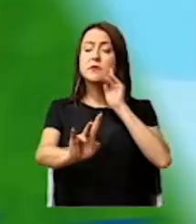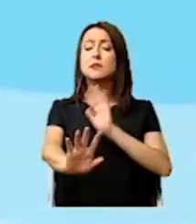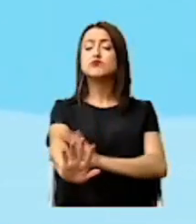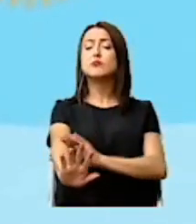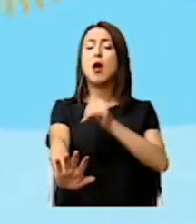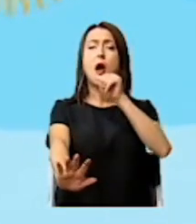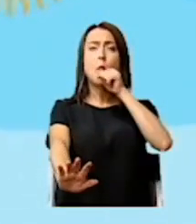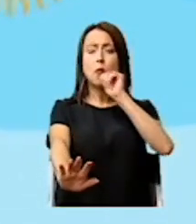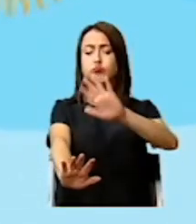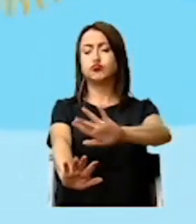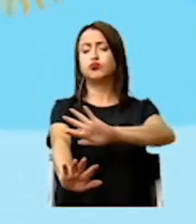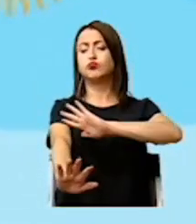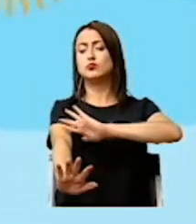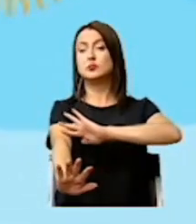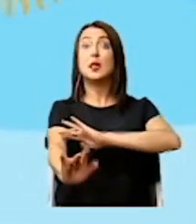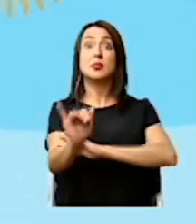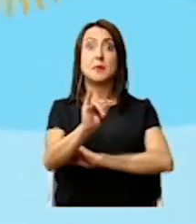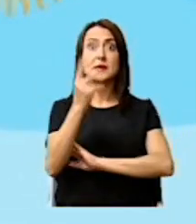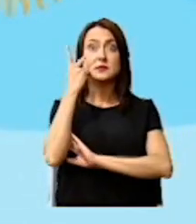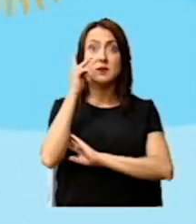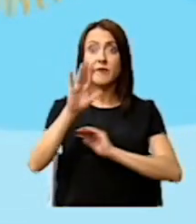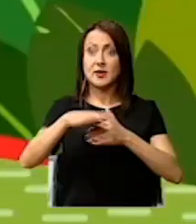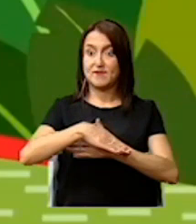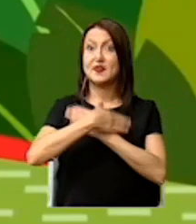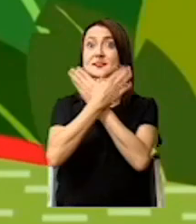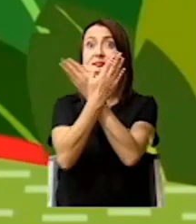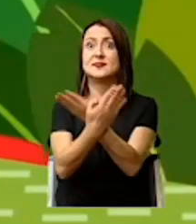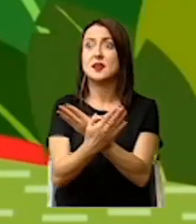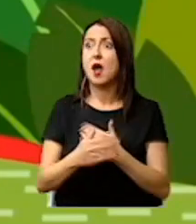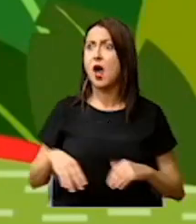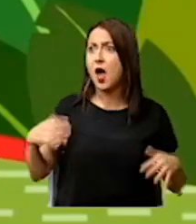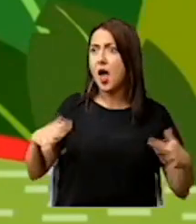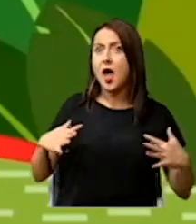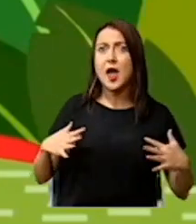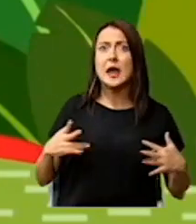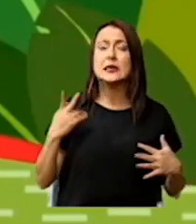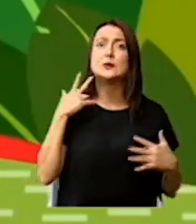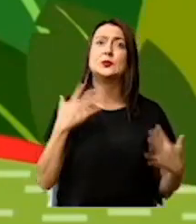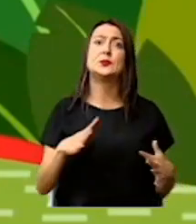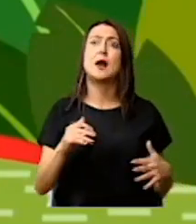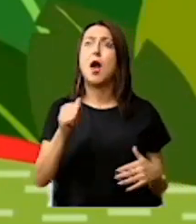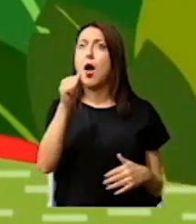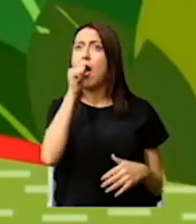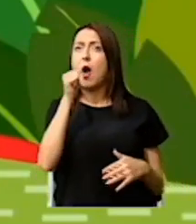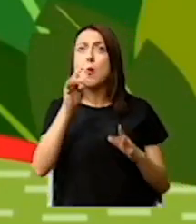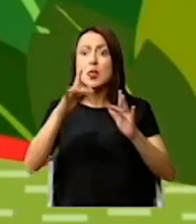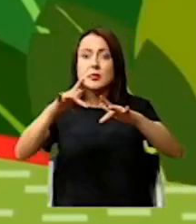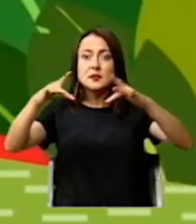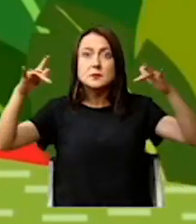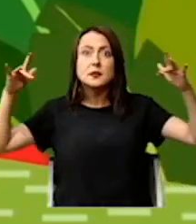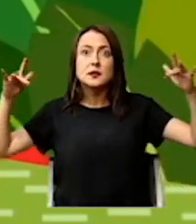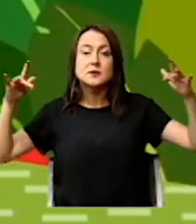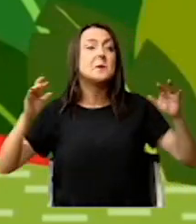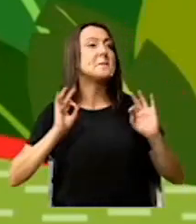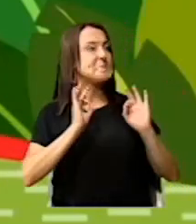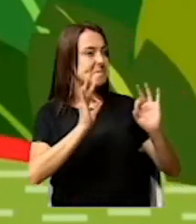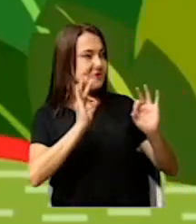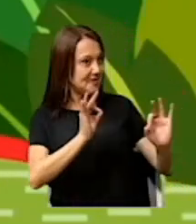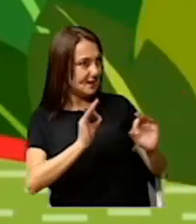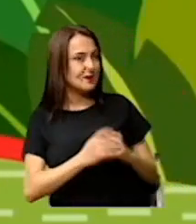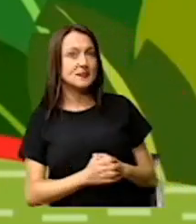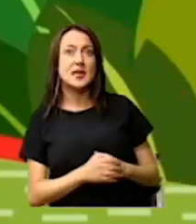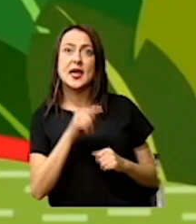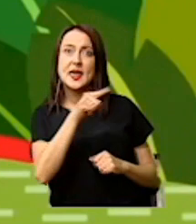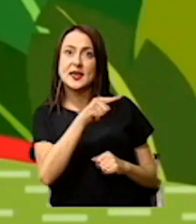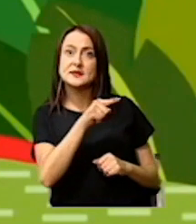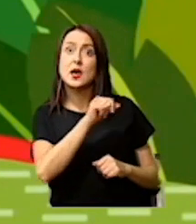agua! También se ve esa ballena. ¡Ay! Menos mal que el agua es transparente. Muy bien, camaleón. Uh-huh. Esa